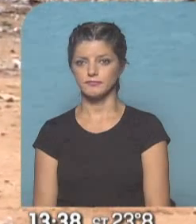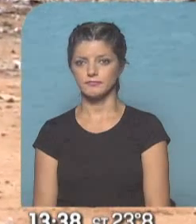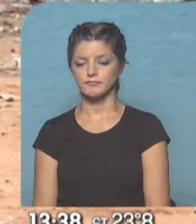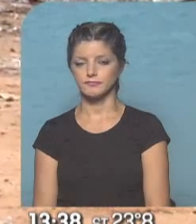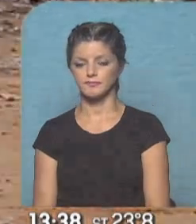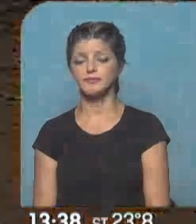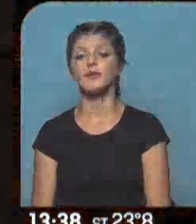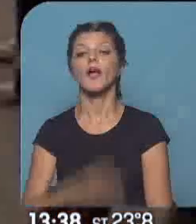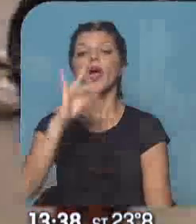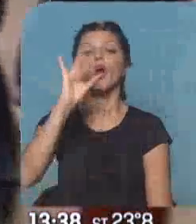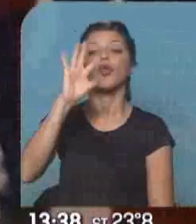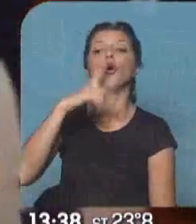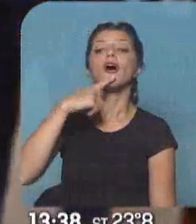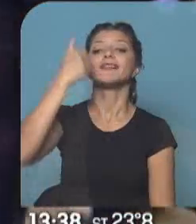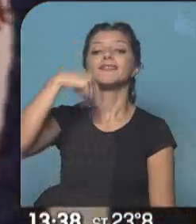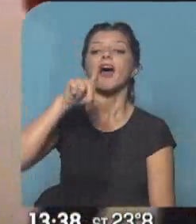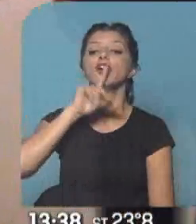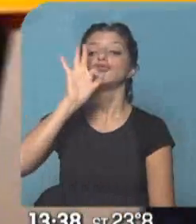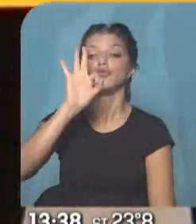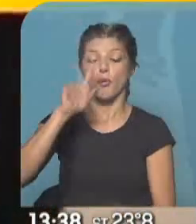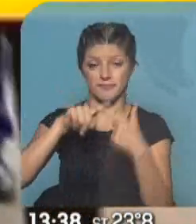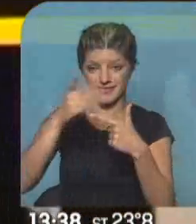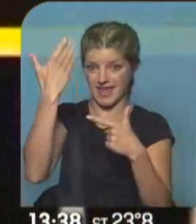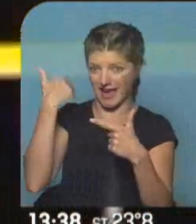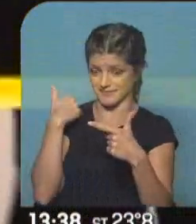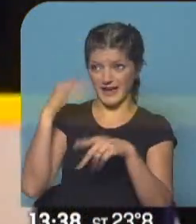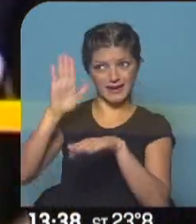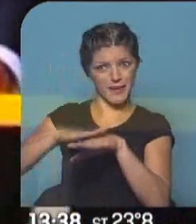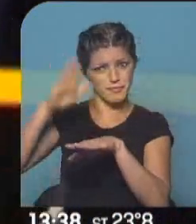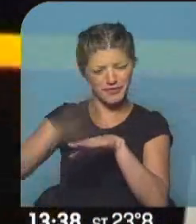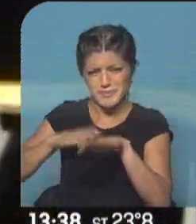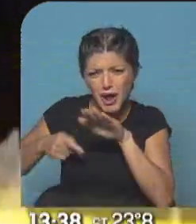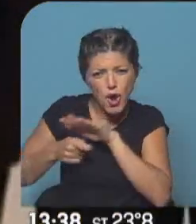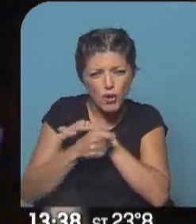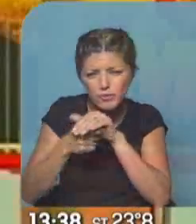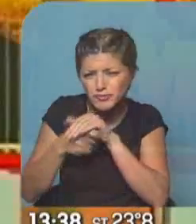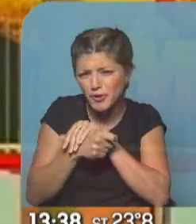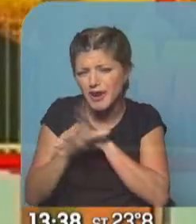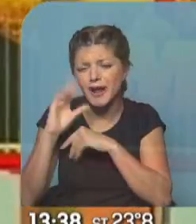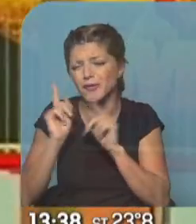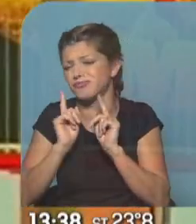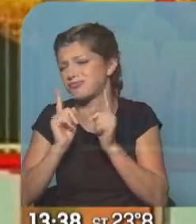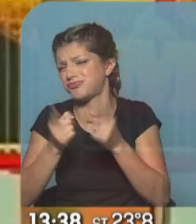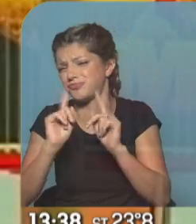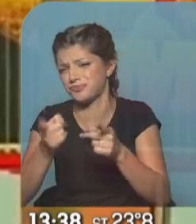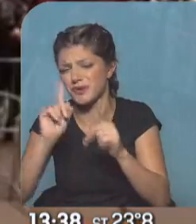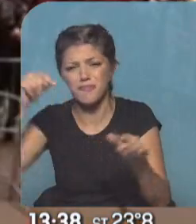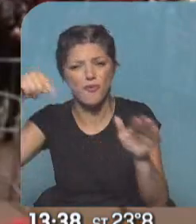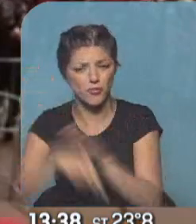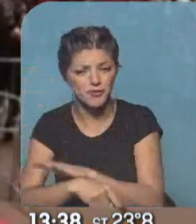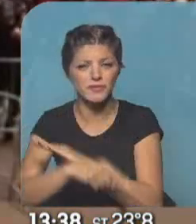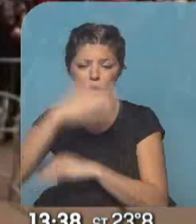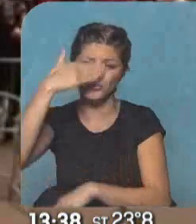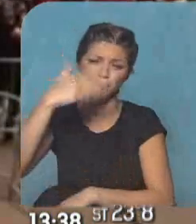Dos Santos deja la presidencia acusado de haber convertido a la corrupción en un rasgo sistémico y pervasivo de su